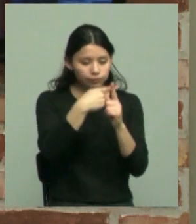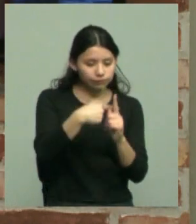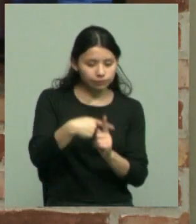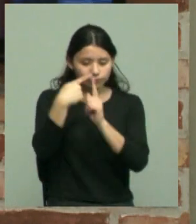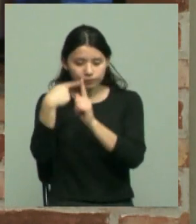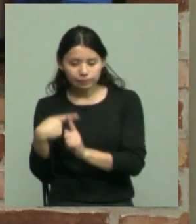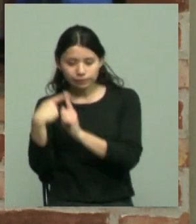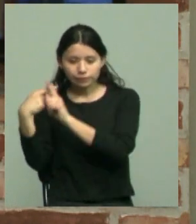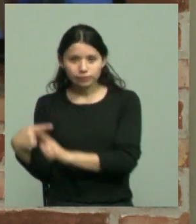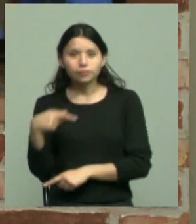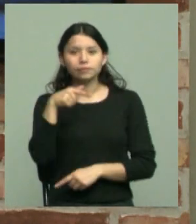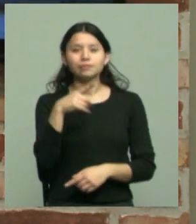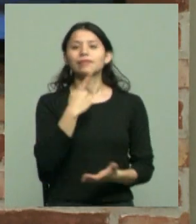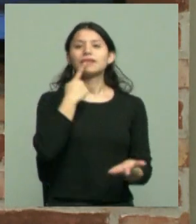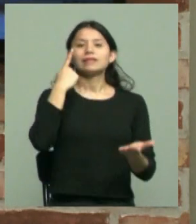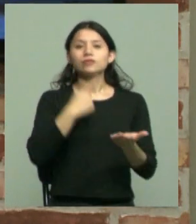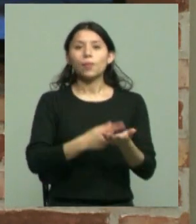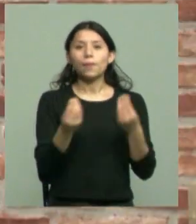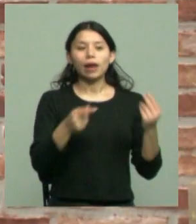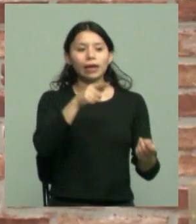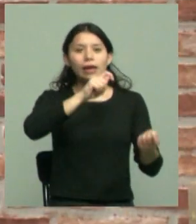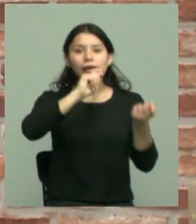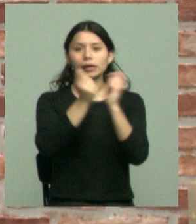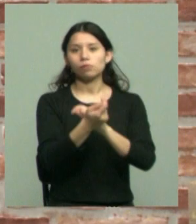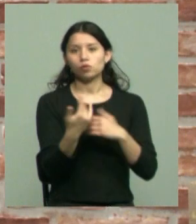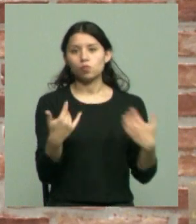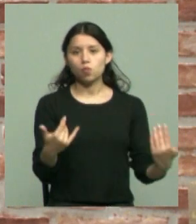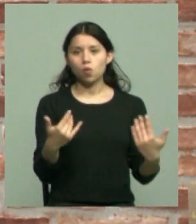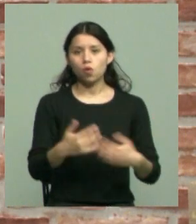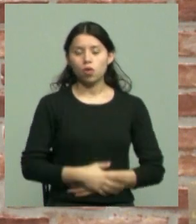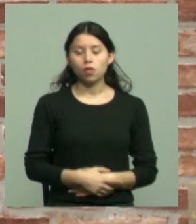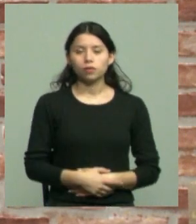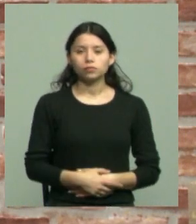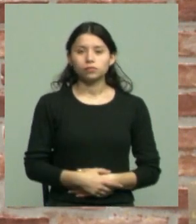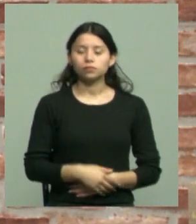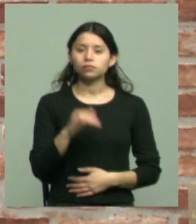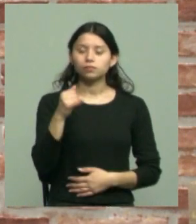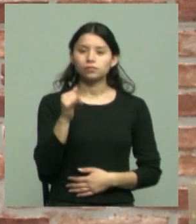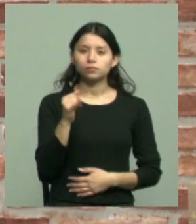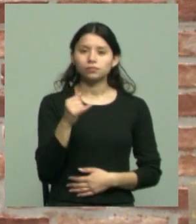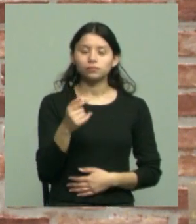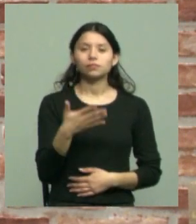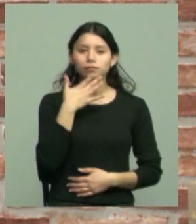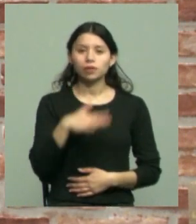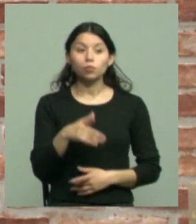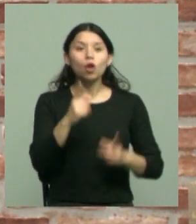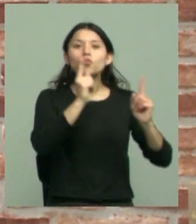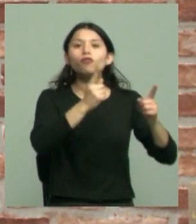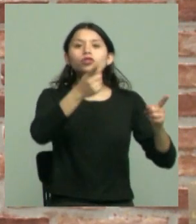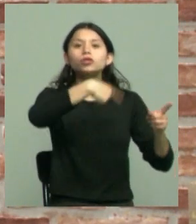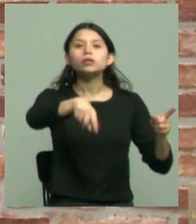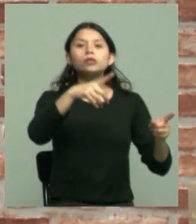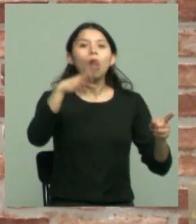primeros resultados para implementar esos cambios. Bien, ¿qué dicen los docentes de este censo? ¿Qué entienden que